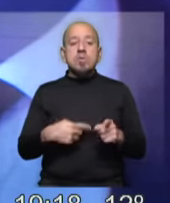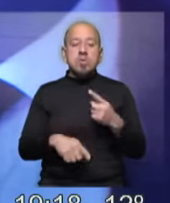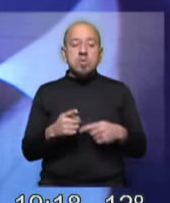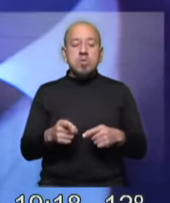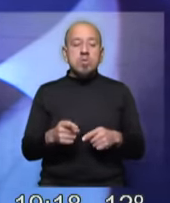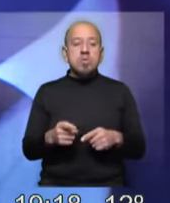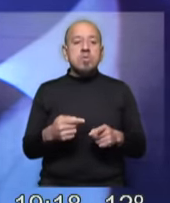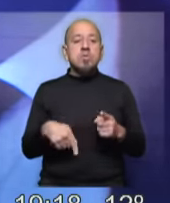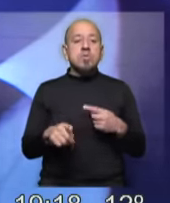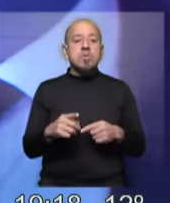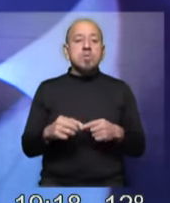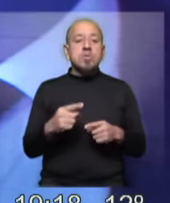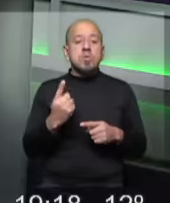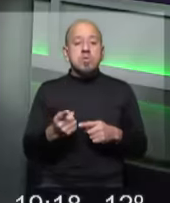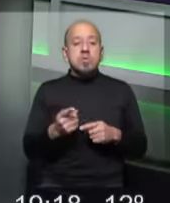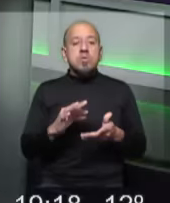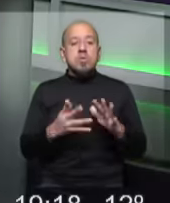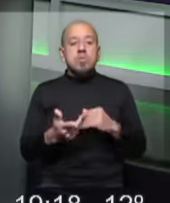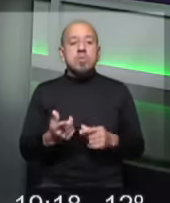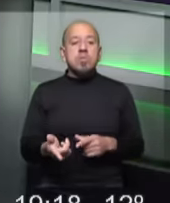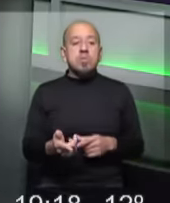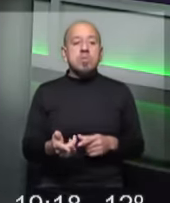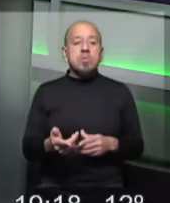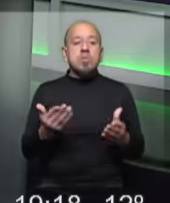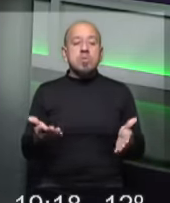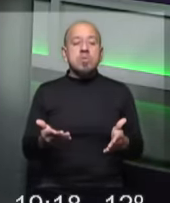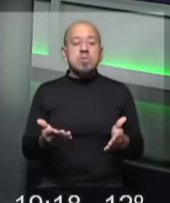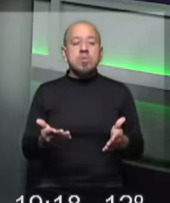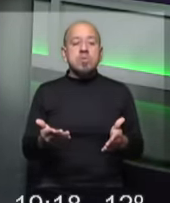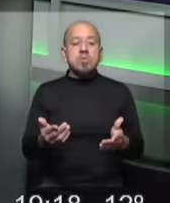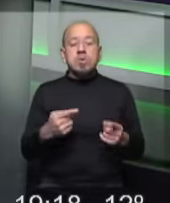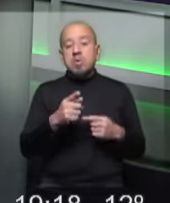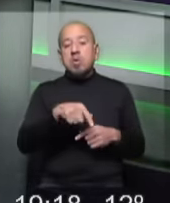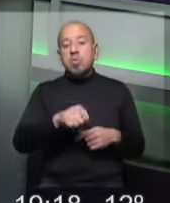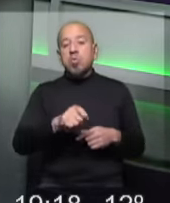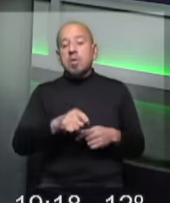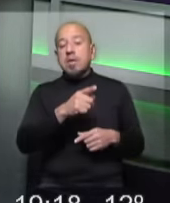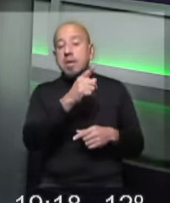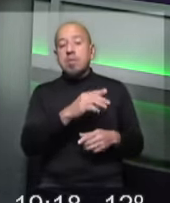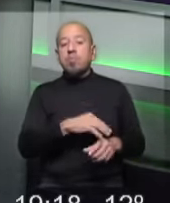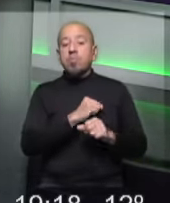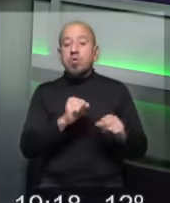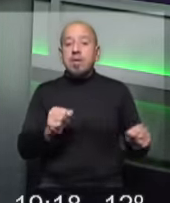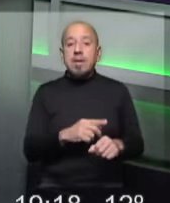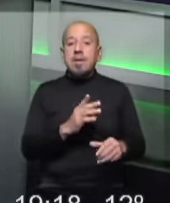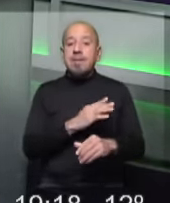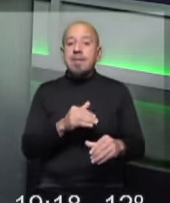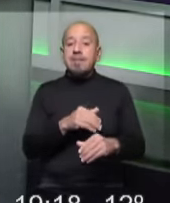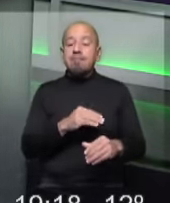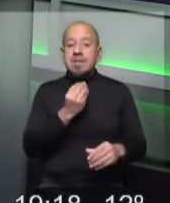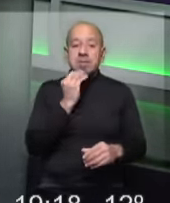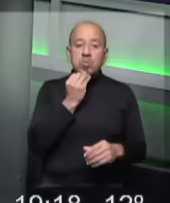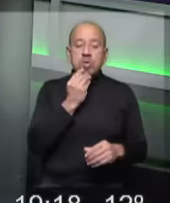fue una de las vías de ocultamiento. Primero, ver si desde Cancillería, desde la división de jurídica de Cancillería, podía no solicitarse